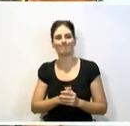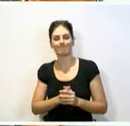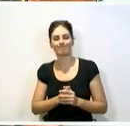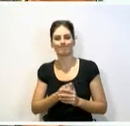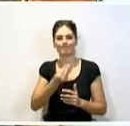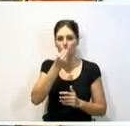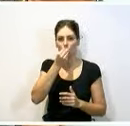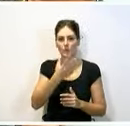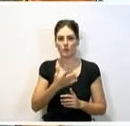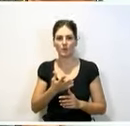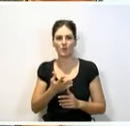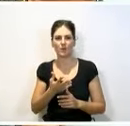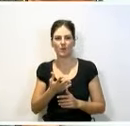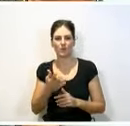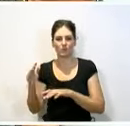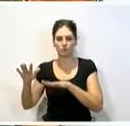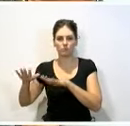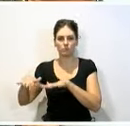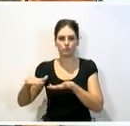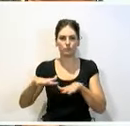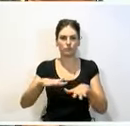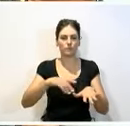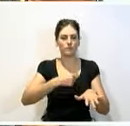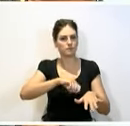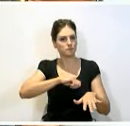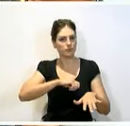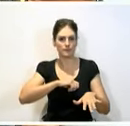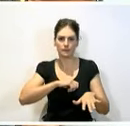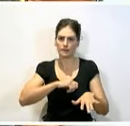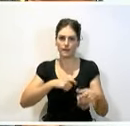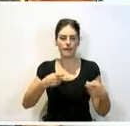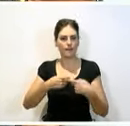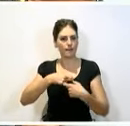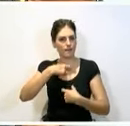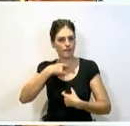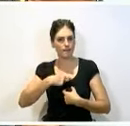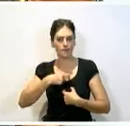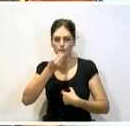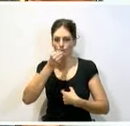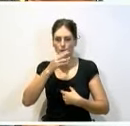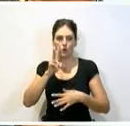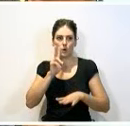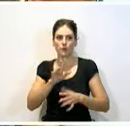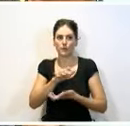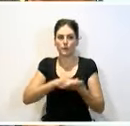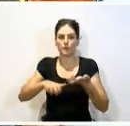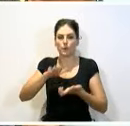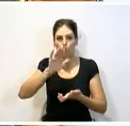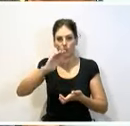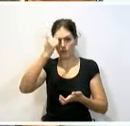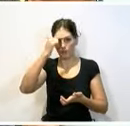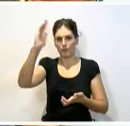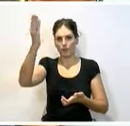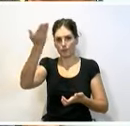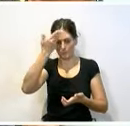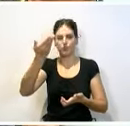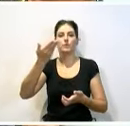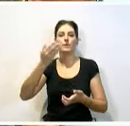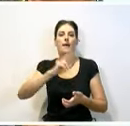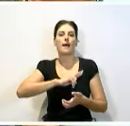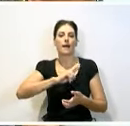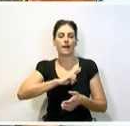traer tropas a España en la Guerra Civil, porque viendo esa barbarie podía afectar a la moral del ejército nazi. Para